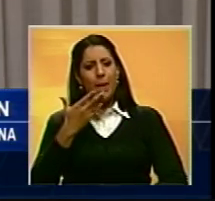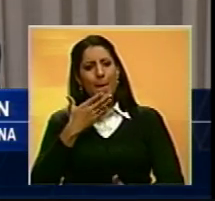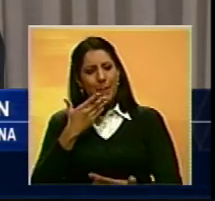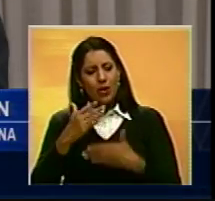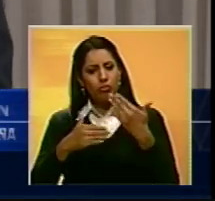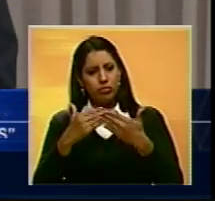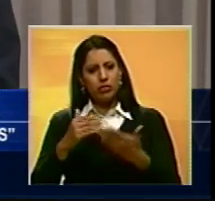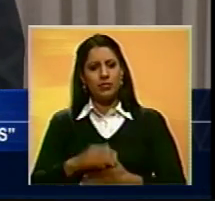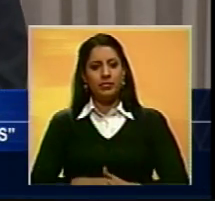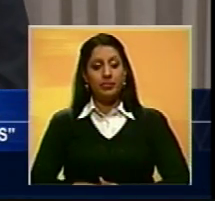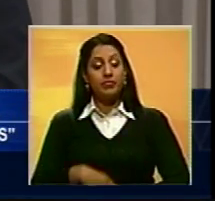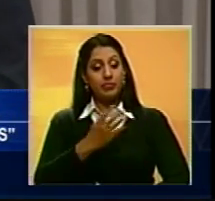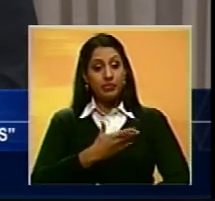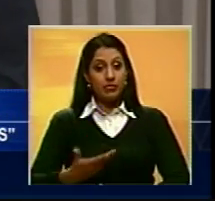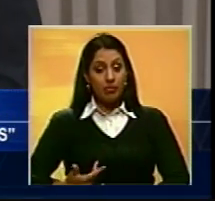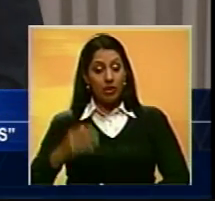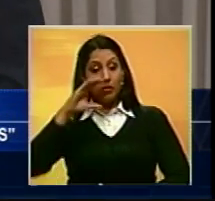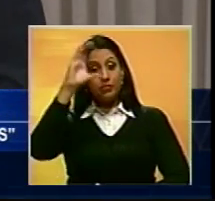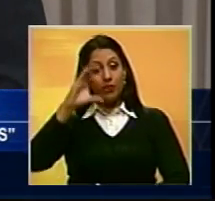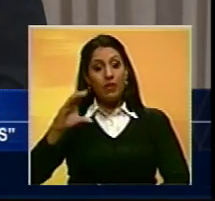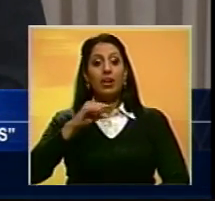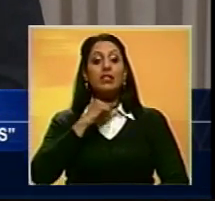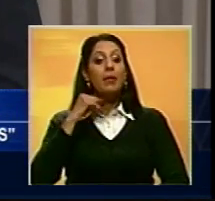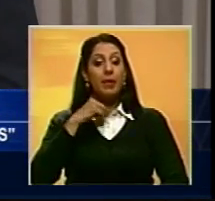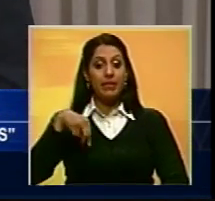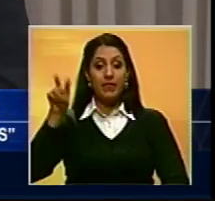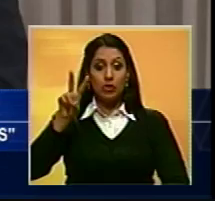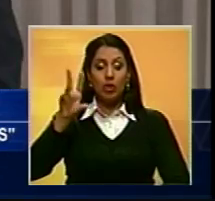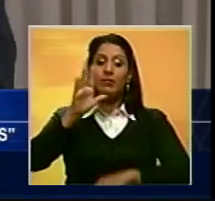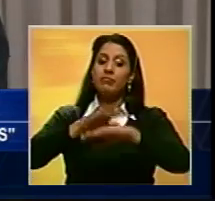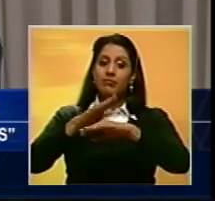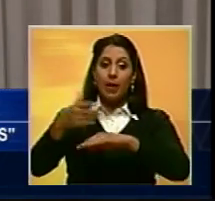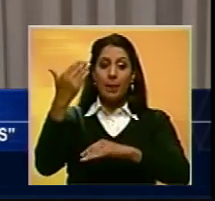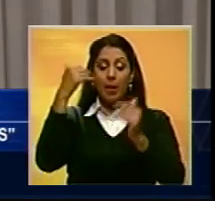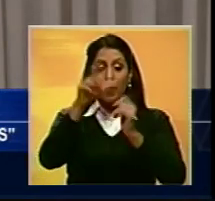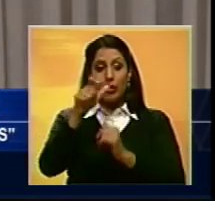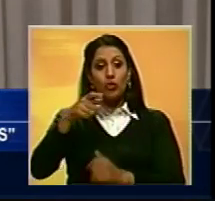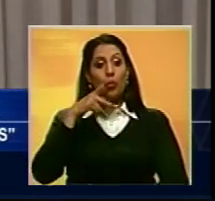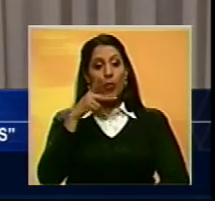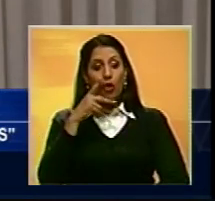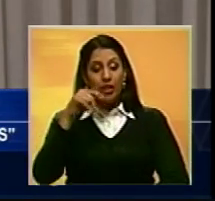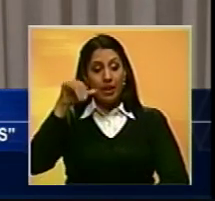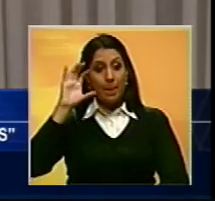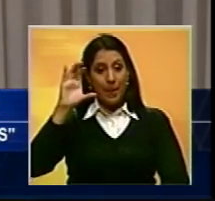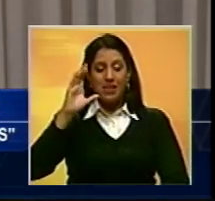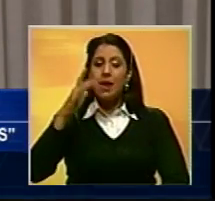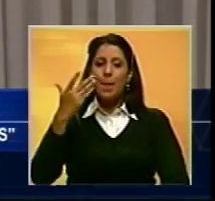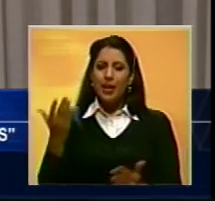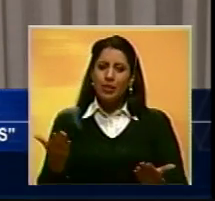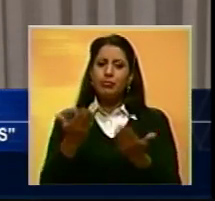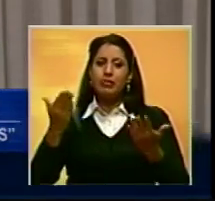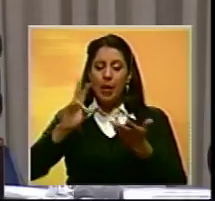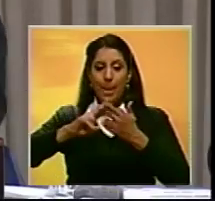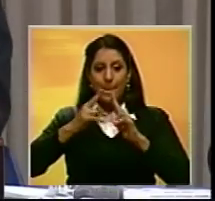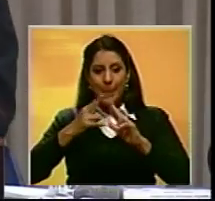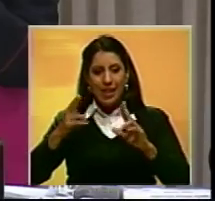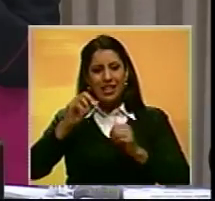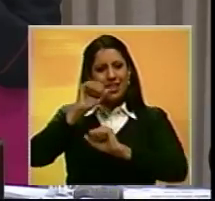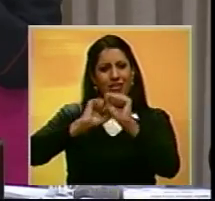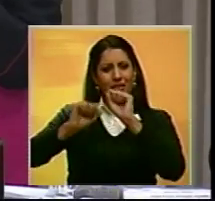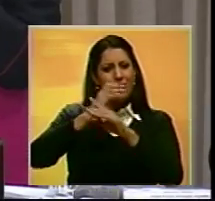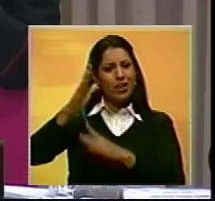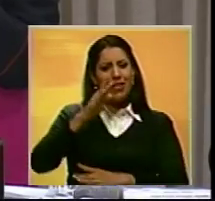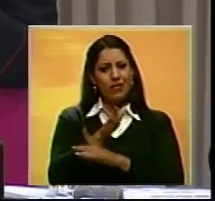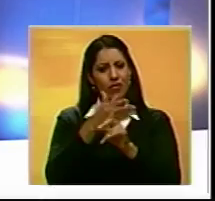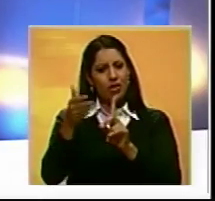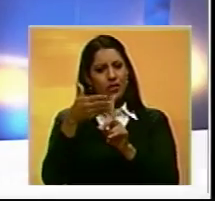fórmula. El presidente de la Conferencia Episcopal Venezolana llamó a los actores políticos de nuestro país a promover la paz y evitar la